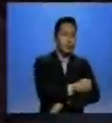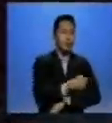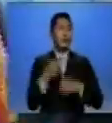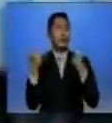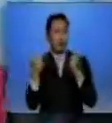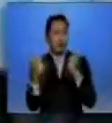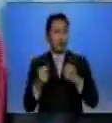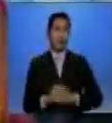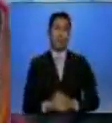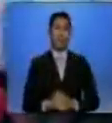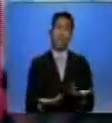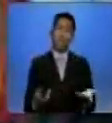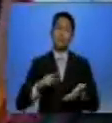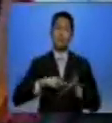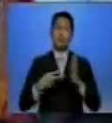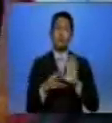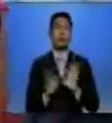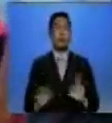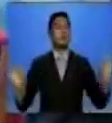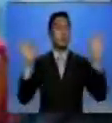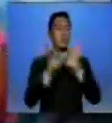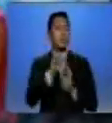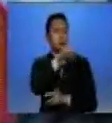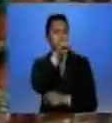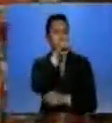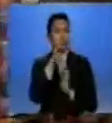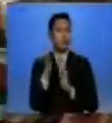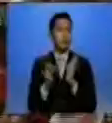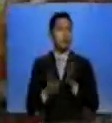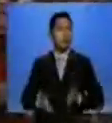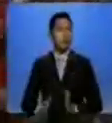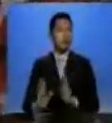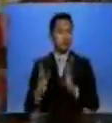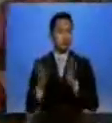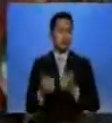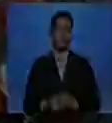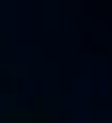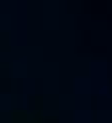la fe demostrada por los fieles católicos en esta temporada. Rommel Garzón, Gama Noticias.